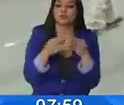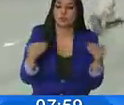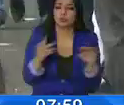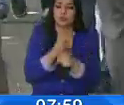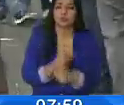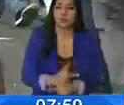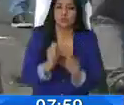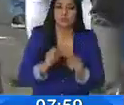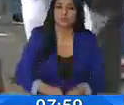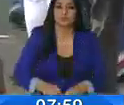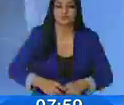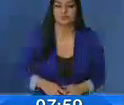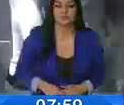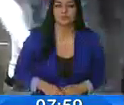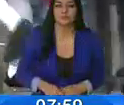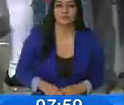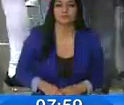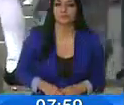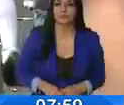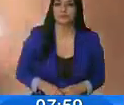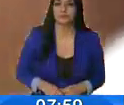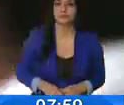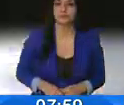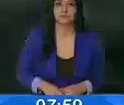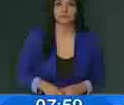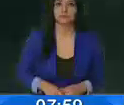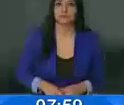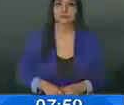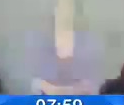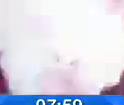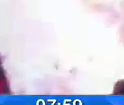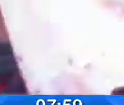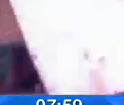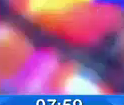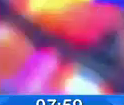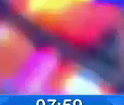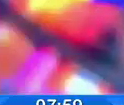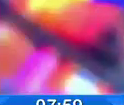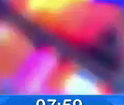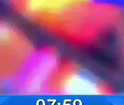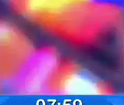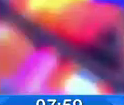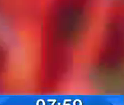prevención. Informó Patricia Aldaz.